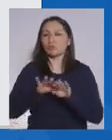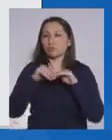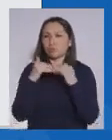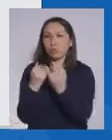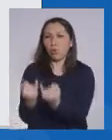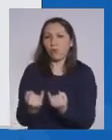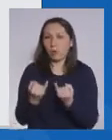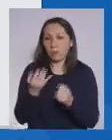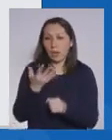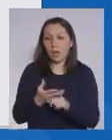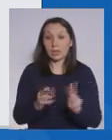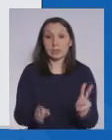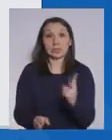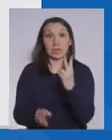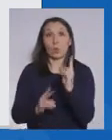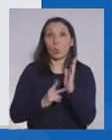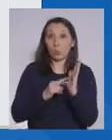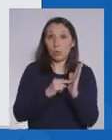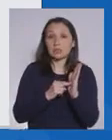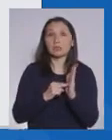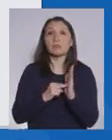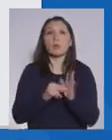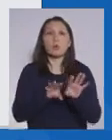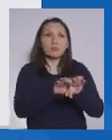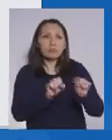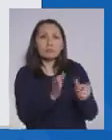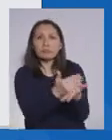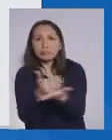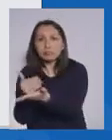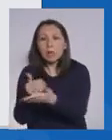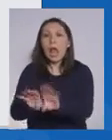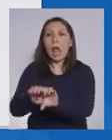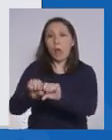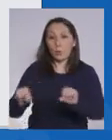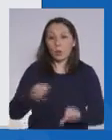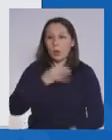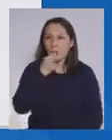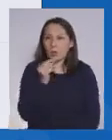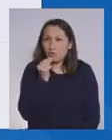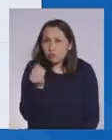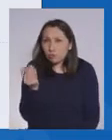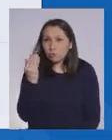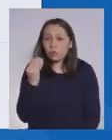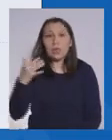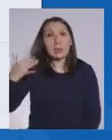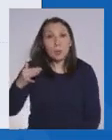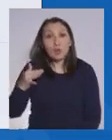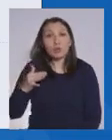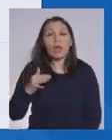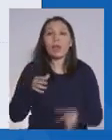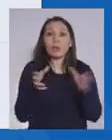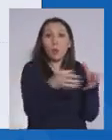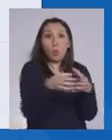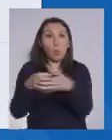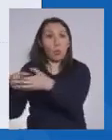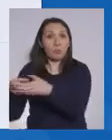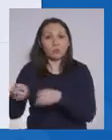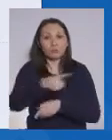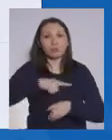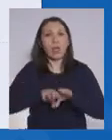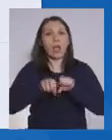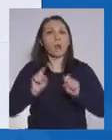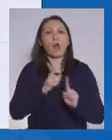la información disponible la segunda etapa es organiza y acuerda lo dijimos ministro recién es clave que las partes lleguen a acuerdo